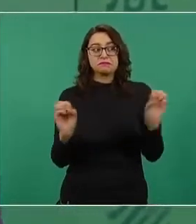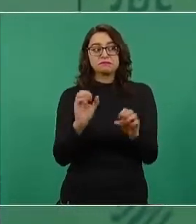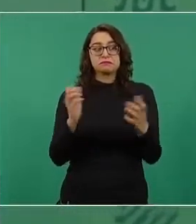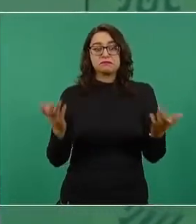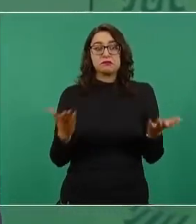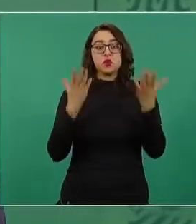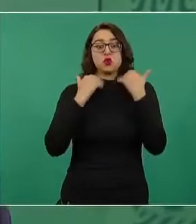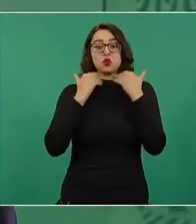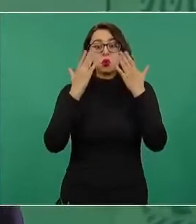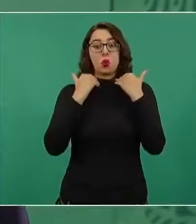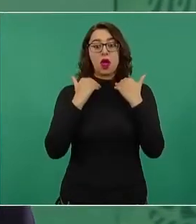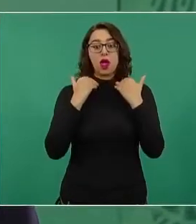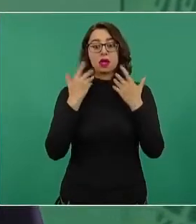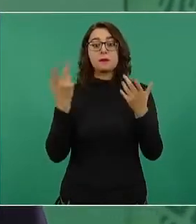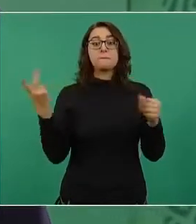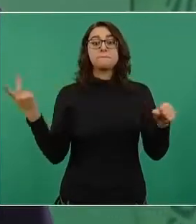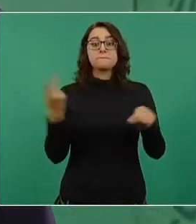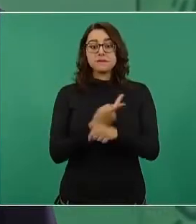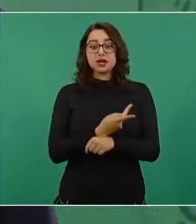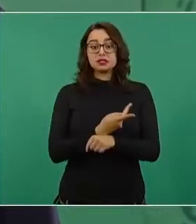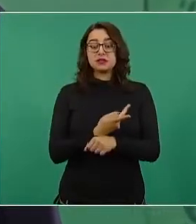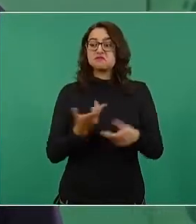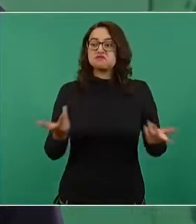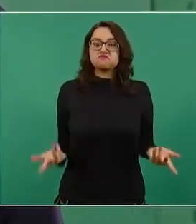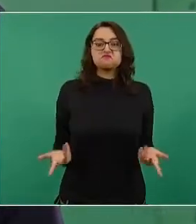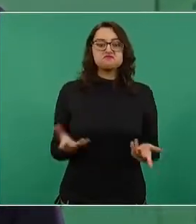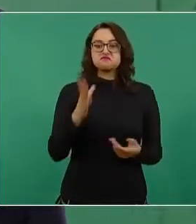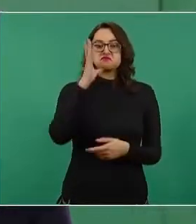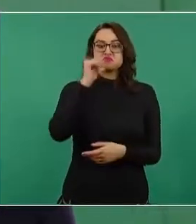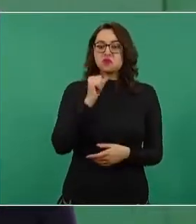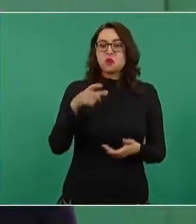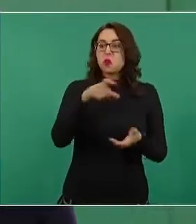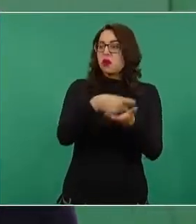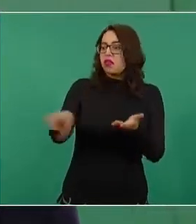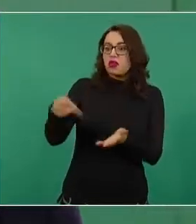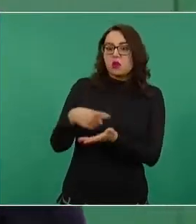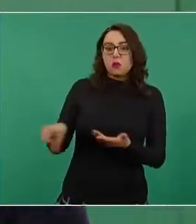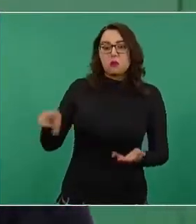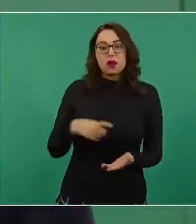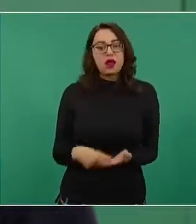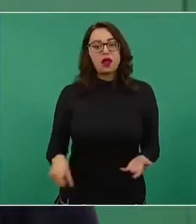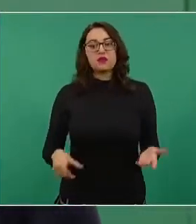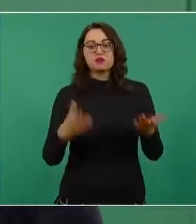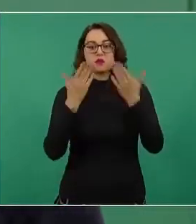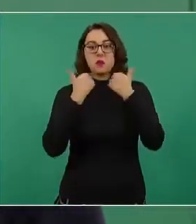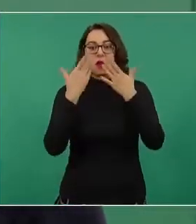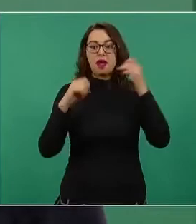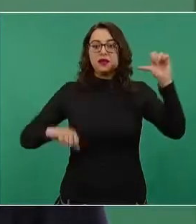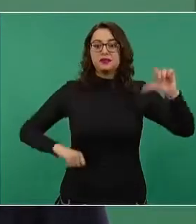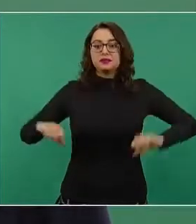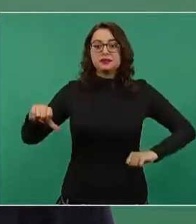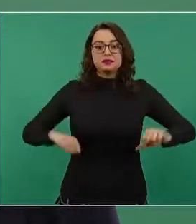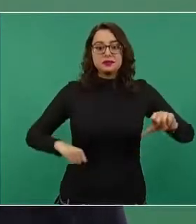pues se estanca la actividad económica, no se